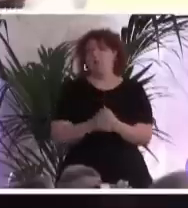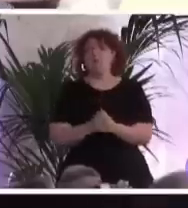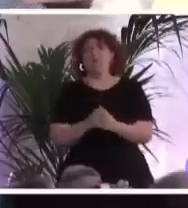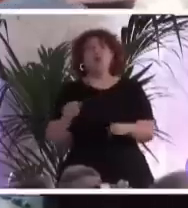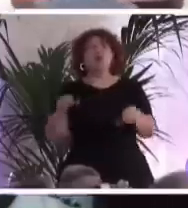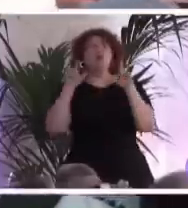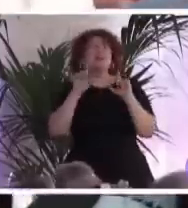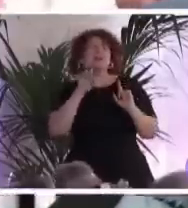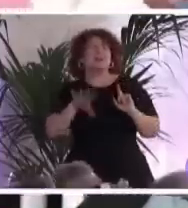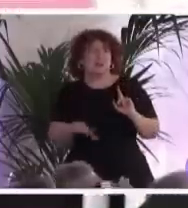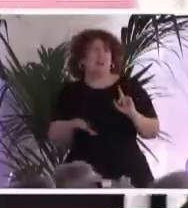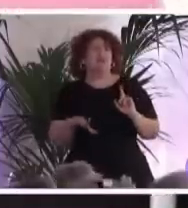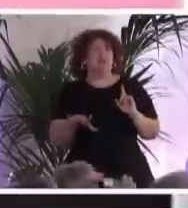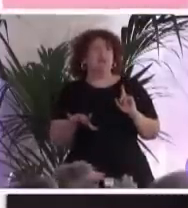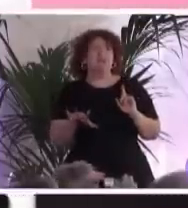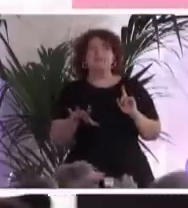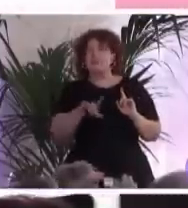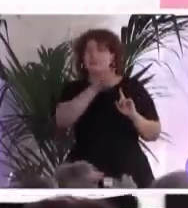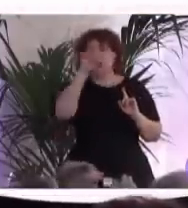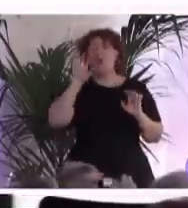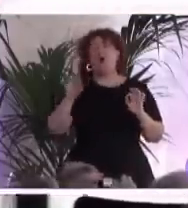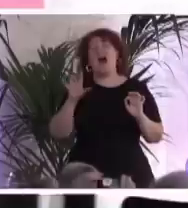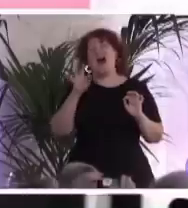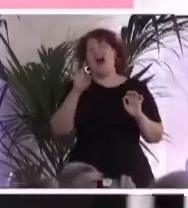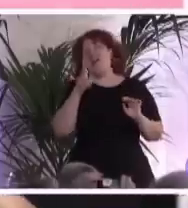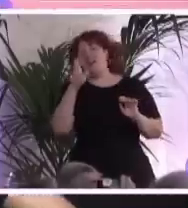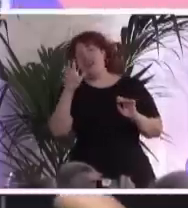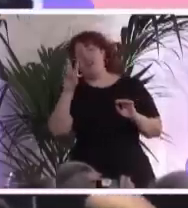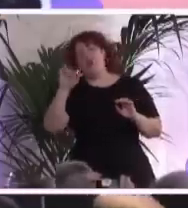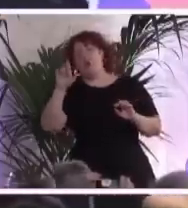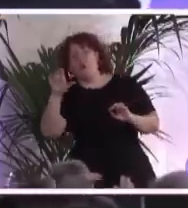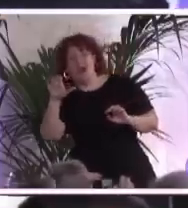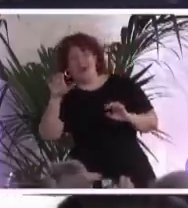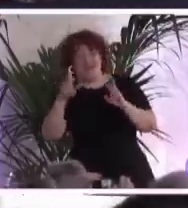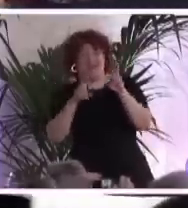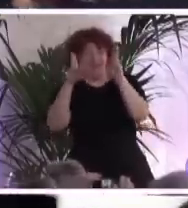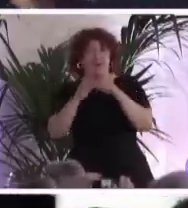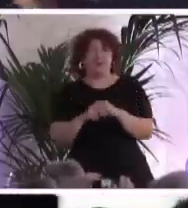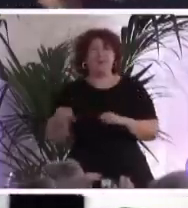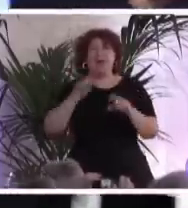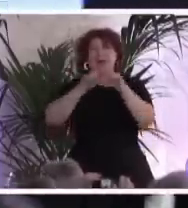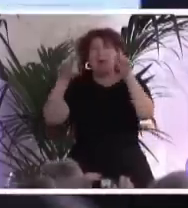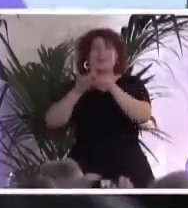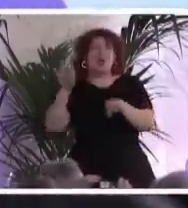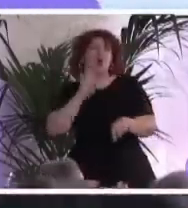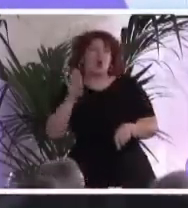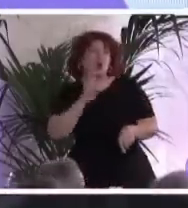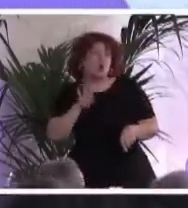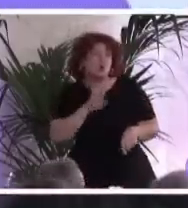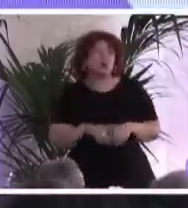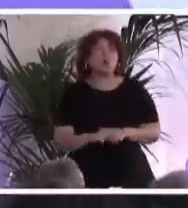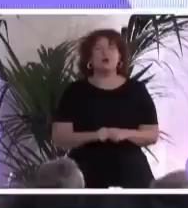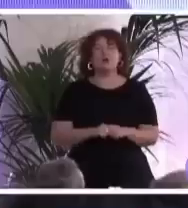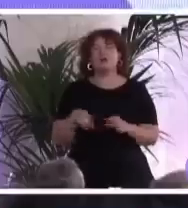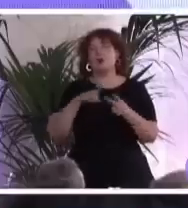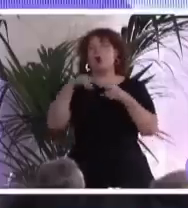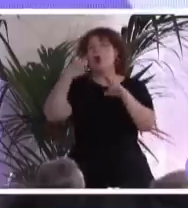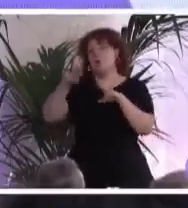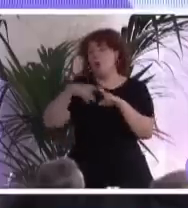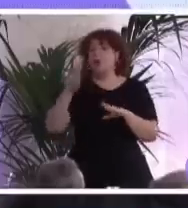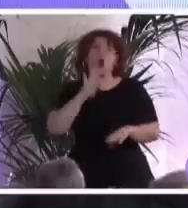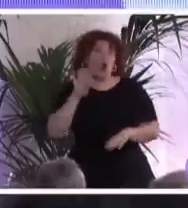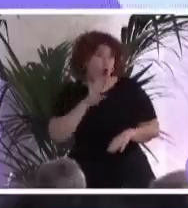protagonista Debería ser Madrid como en The waller habría empresarios corruptos habría políticos